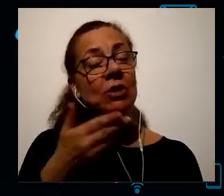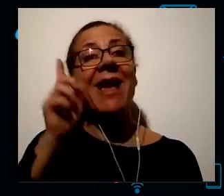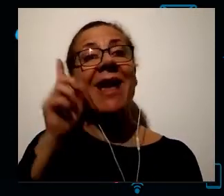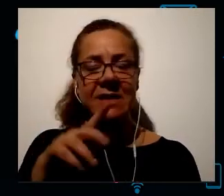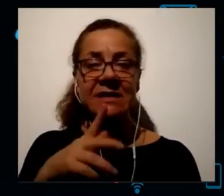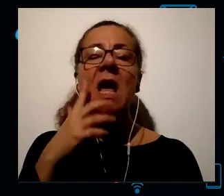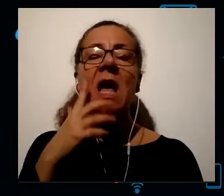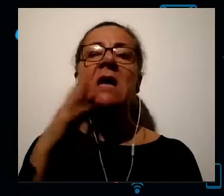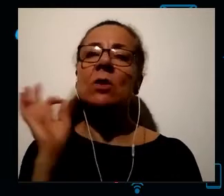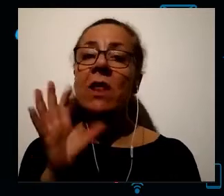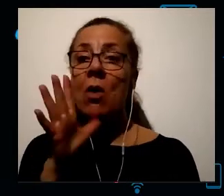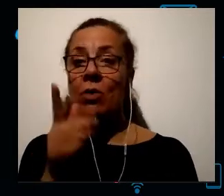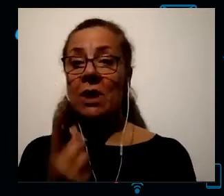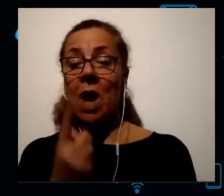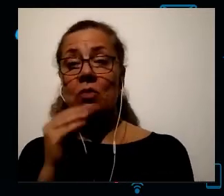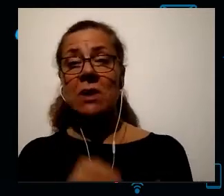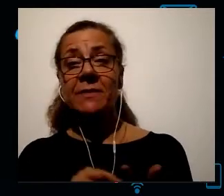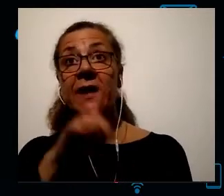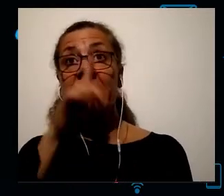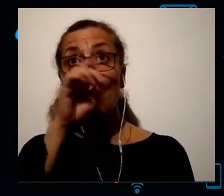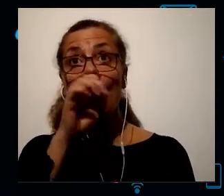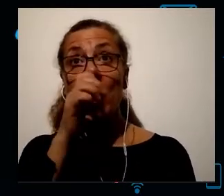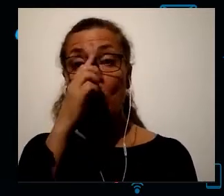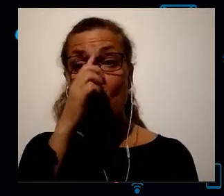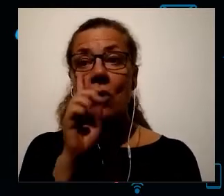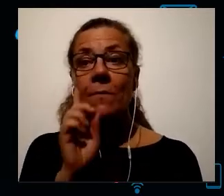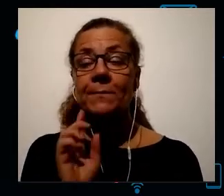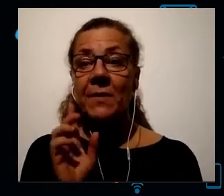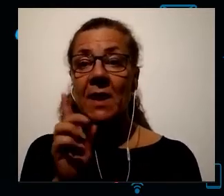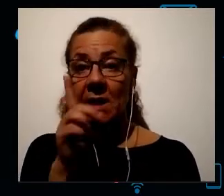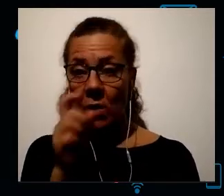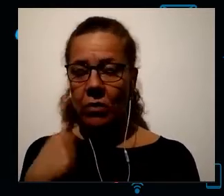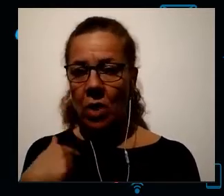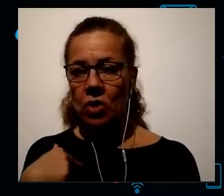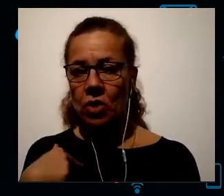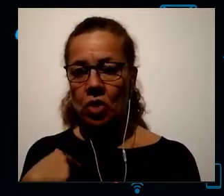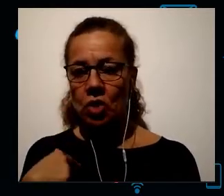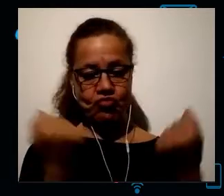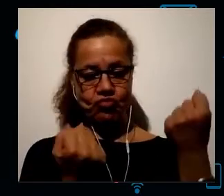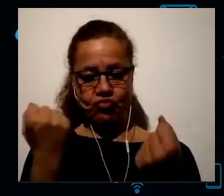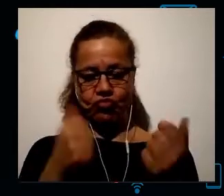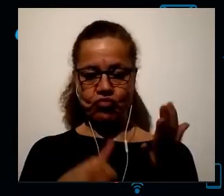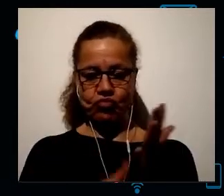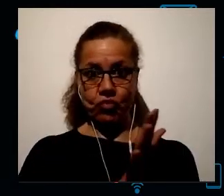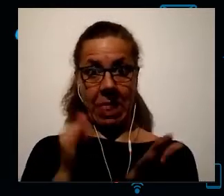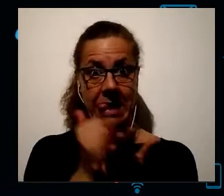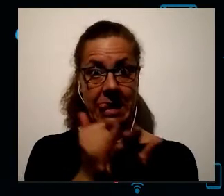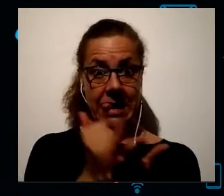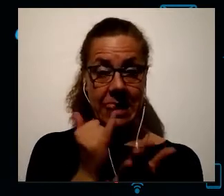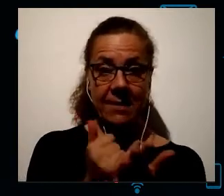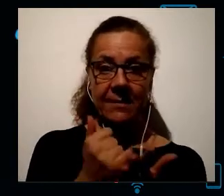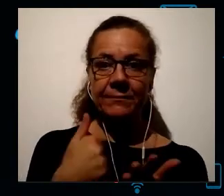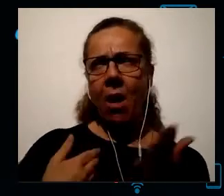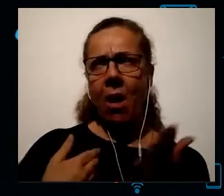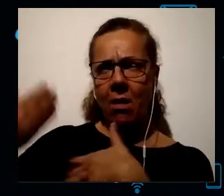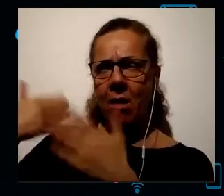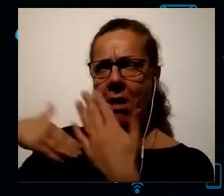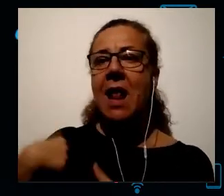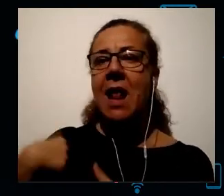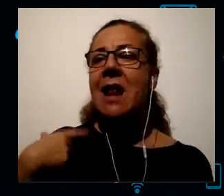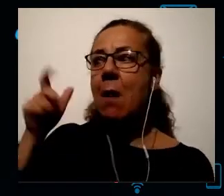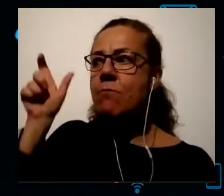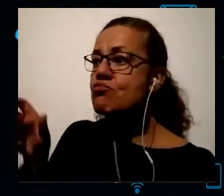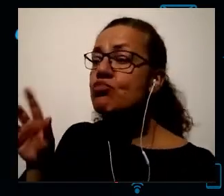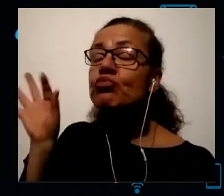puede pasar no recuerdo cuando me sacaba a mi carnet de conducir hace muchísimos años la persona a la